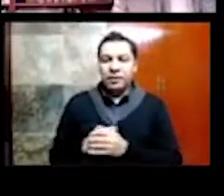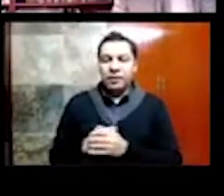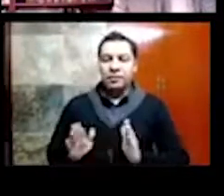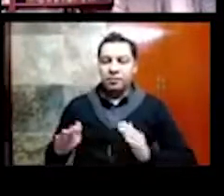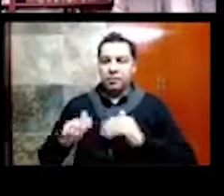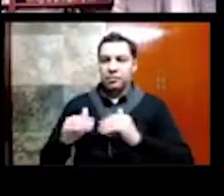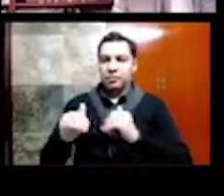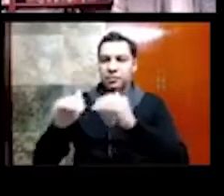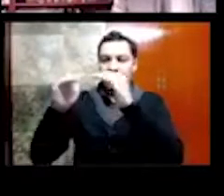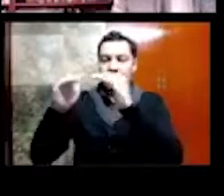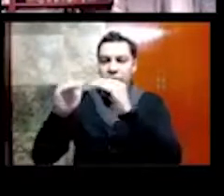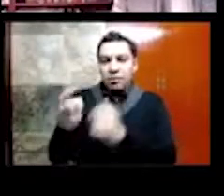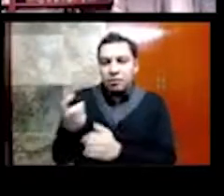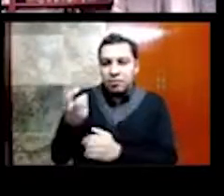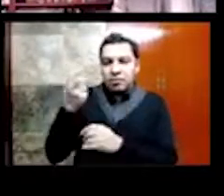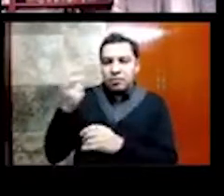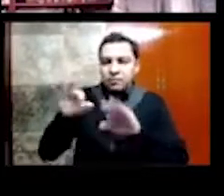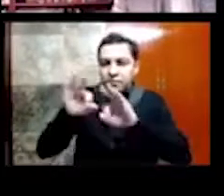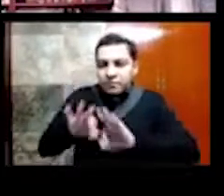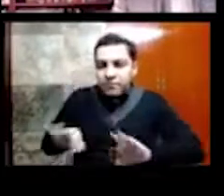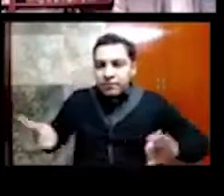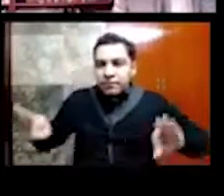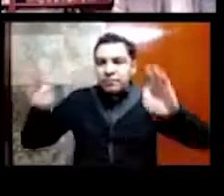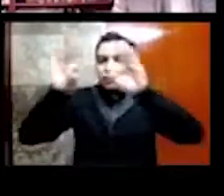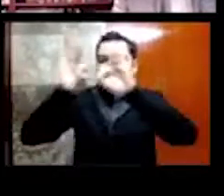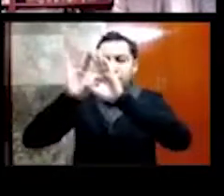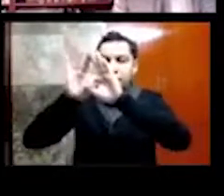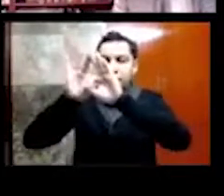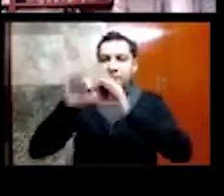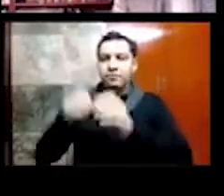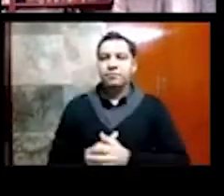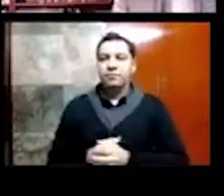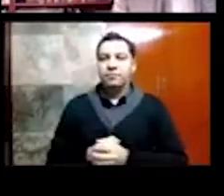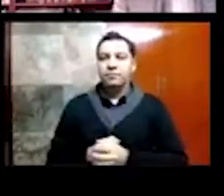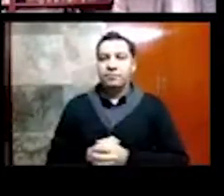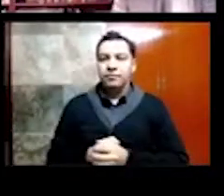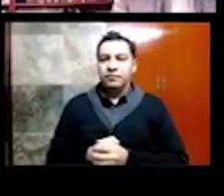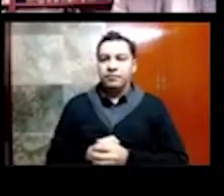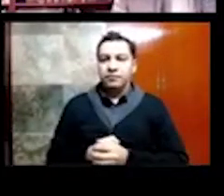arrasada por las acciones eruptivas del Xictle.